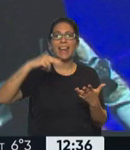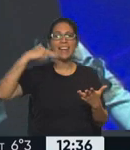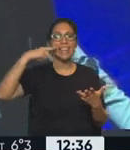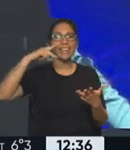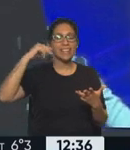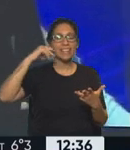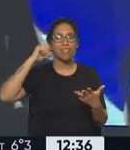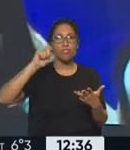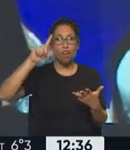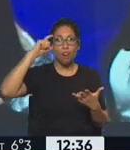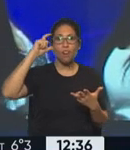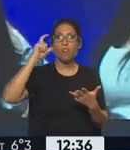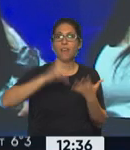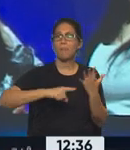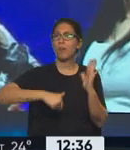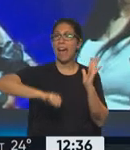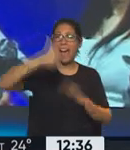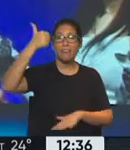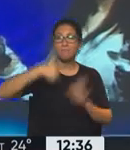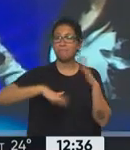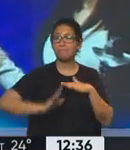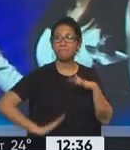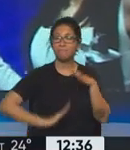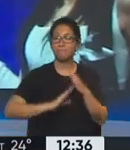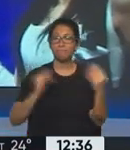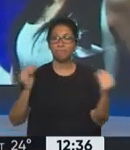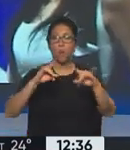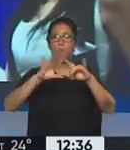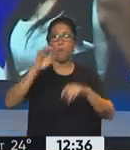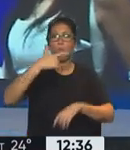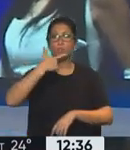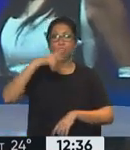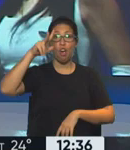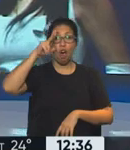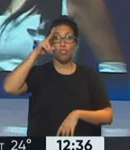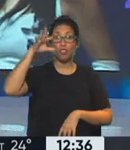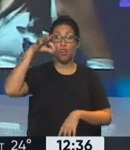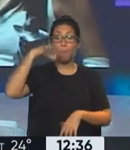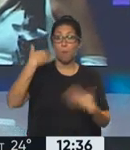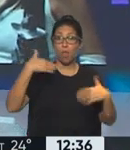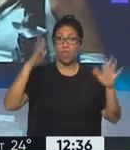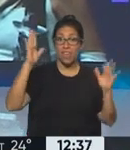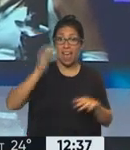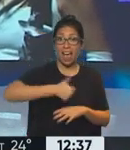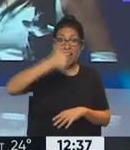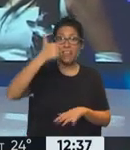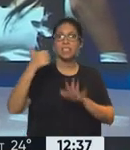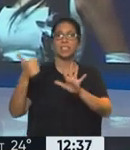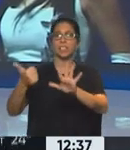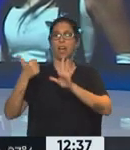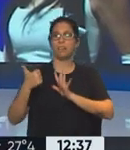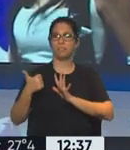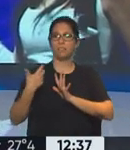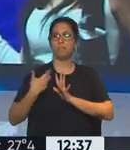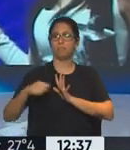estuvieron juntos toda la noche, pero el gran ganador de la noche fue Wos, que de 8 nominaciones con las que llegó, se quedó con 6 premios,